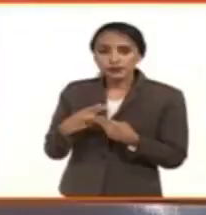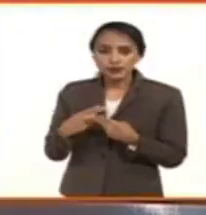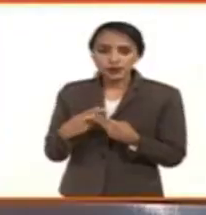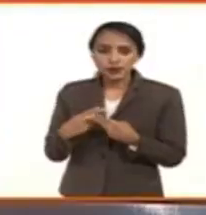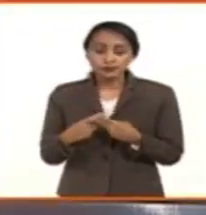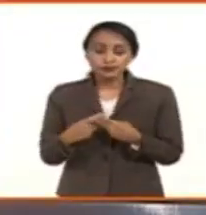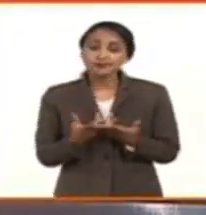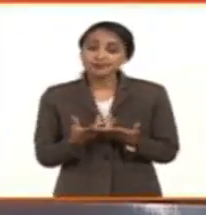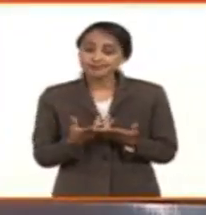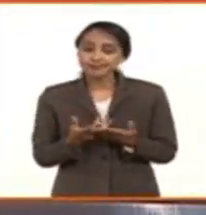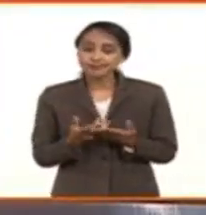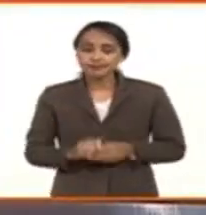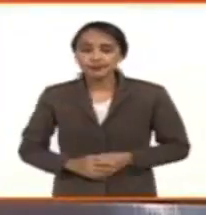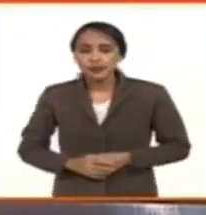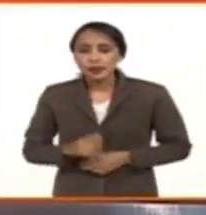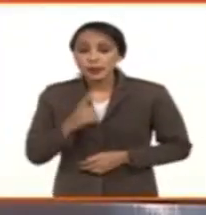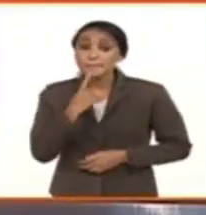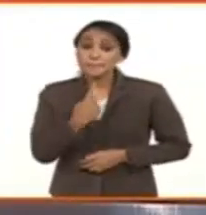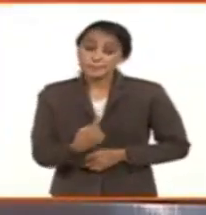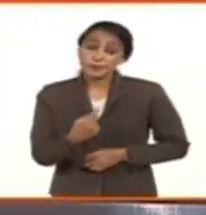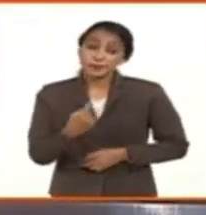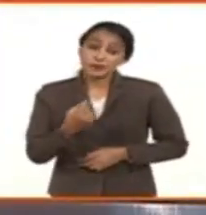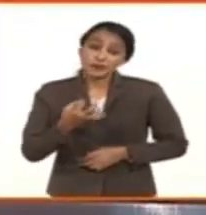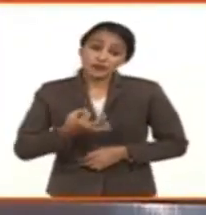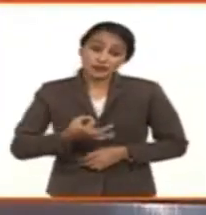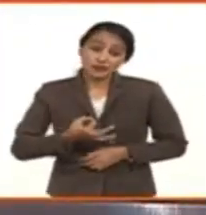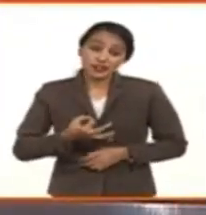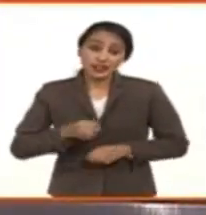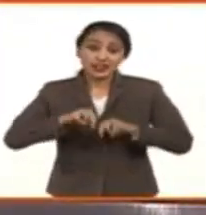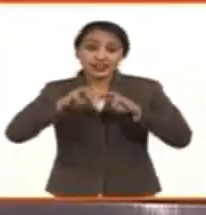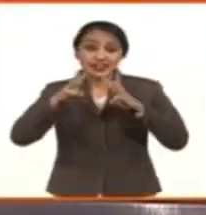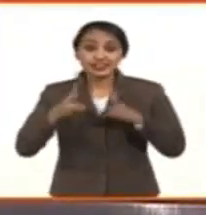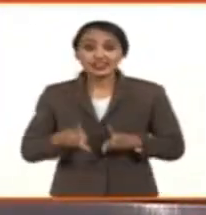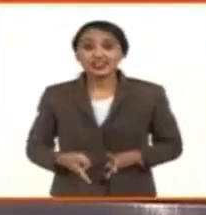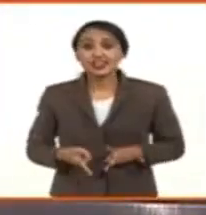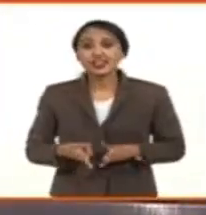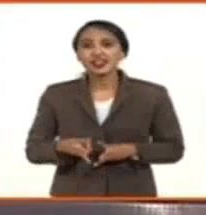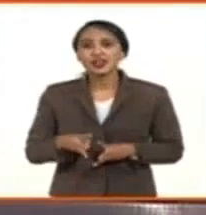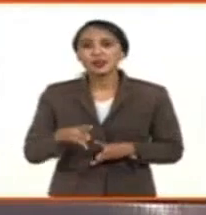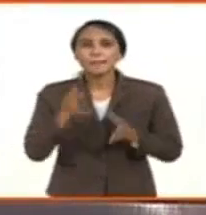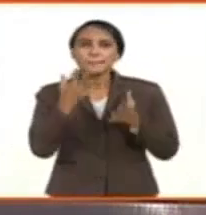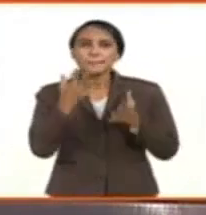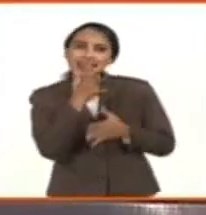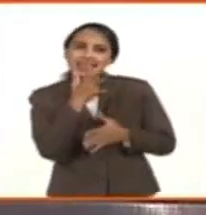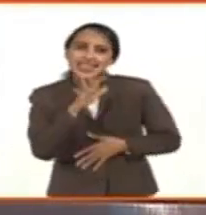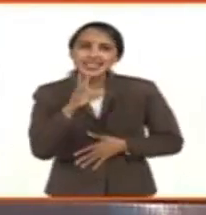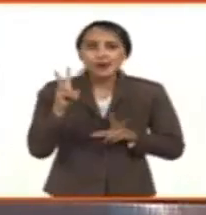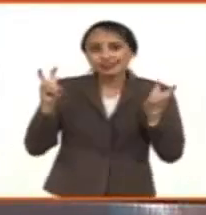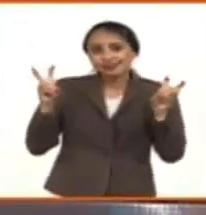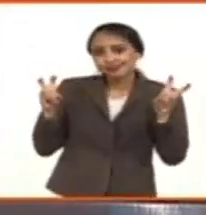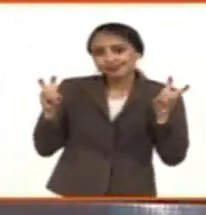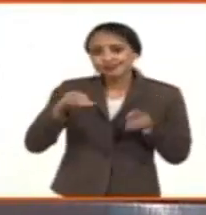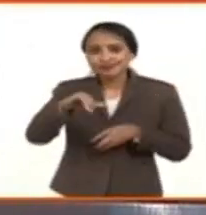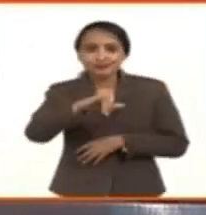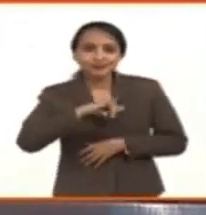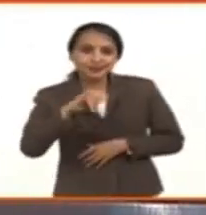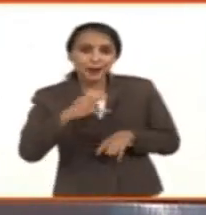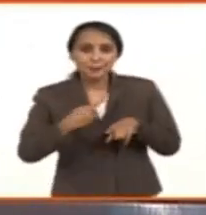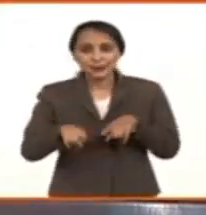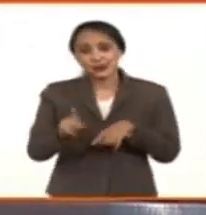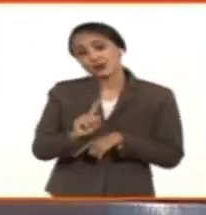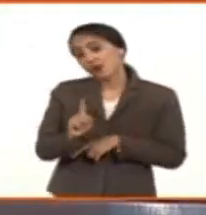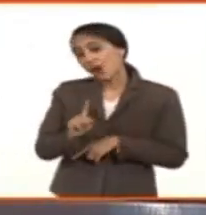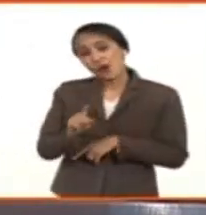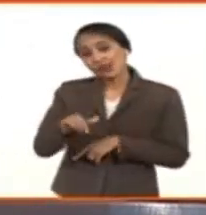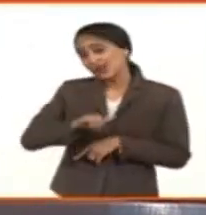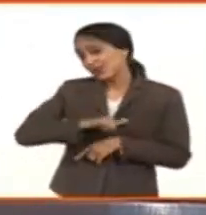las redes son un escenario asimétrico a su vez se presenta con un escenario donde todos somos iguales pero hay estrategias hay financiamiento digo no todo es lo mismo